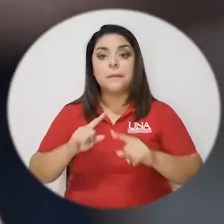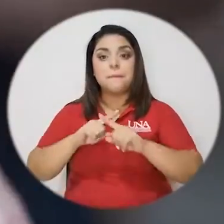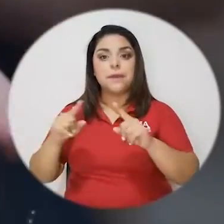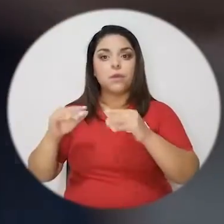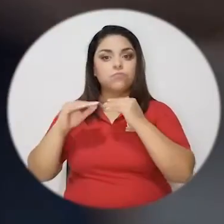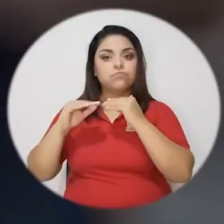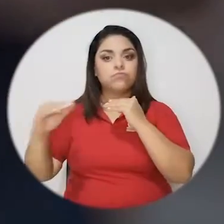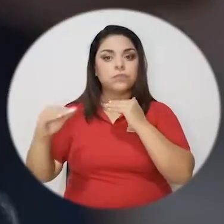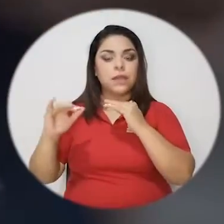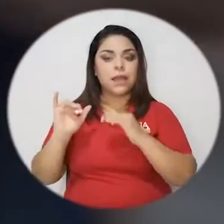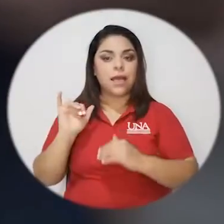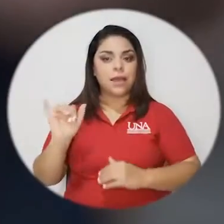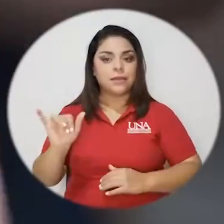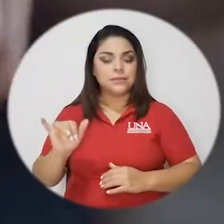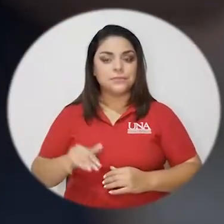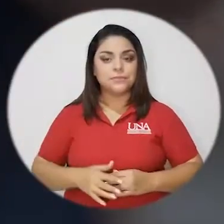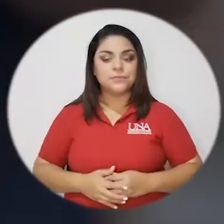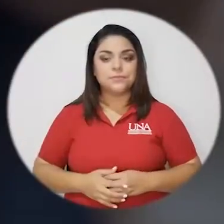ahí.